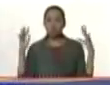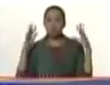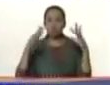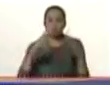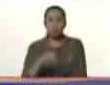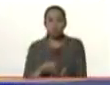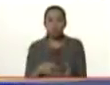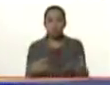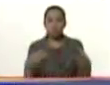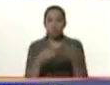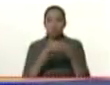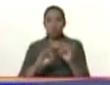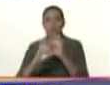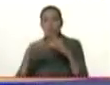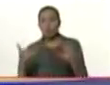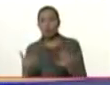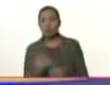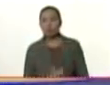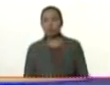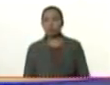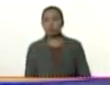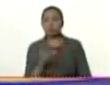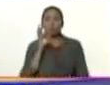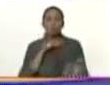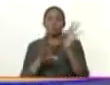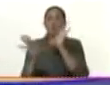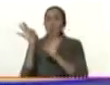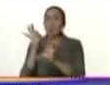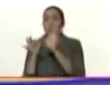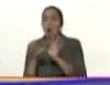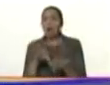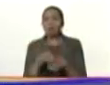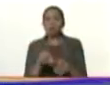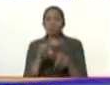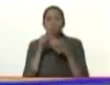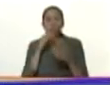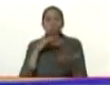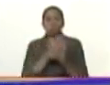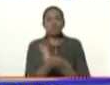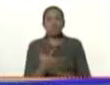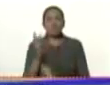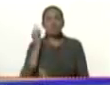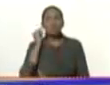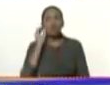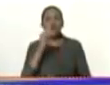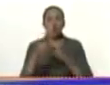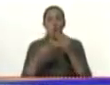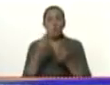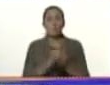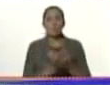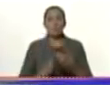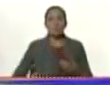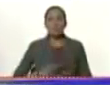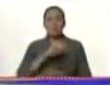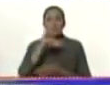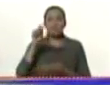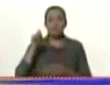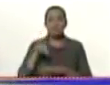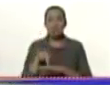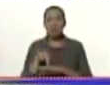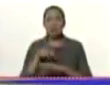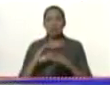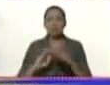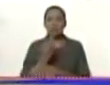de Delegados y Delegadas y eligieron a Angelin como presidenta nacional de